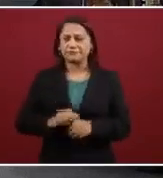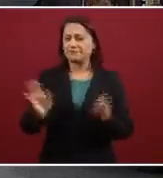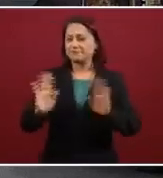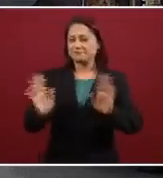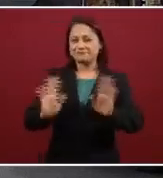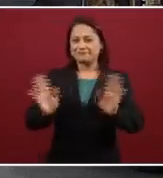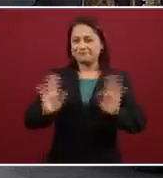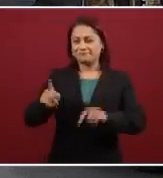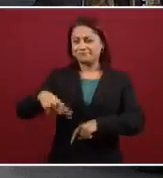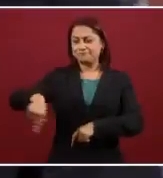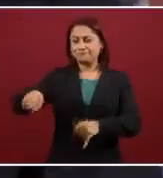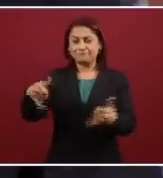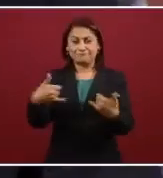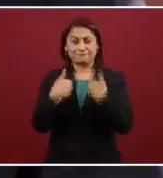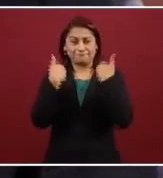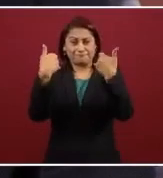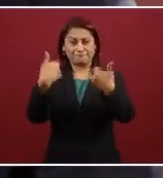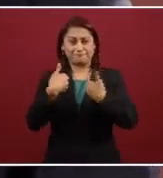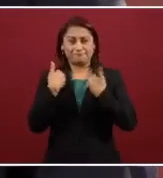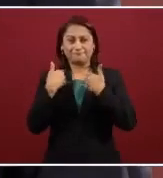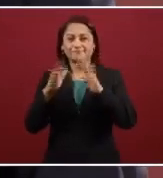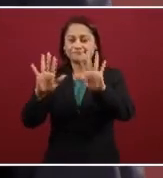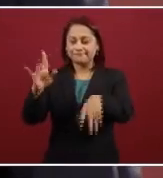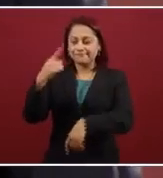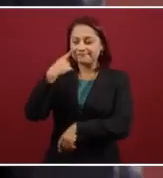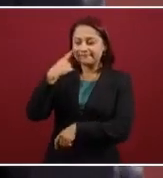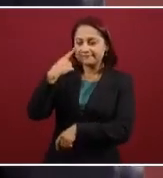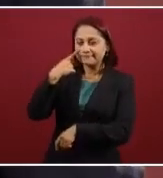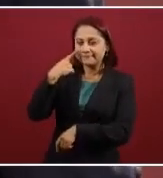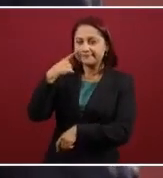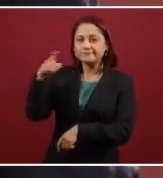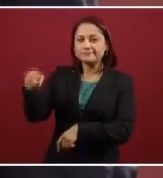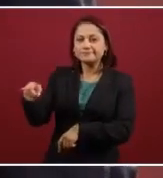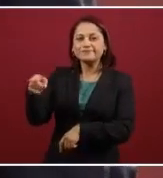Mira, Isabel, lo de la edad